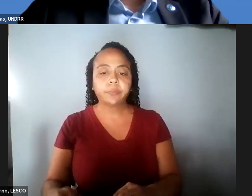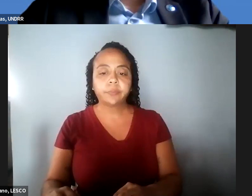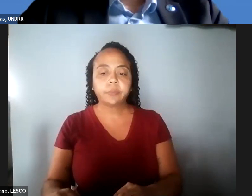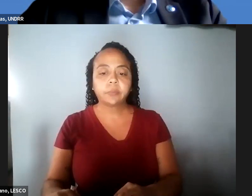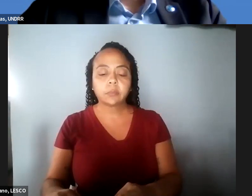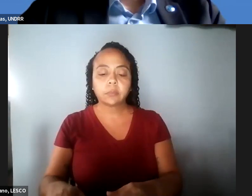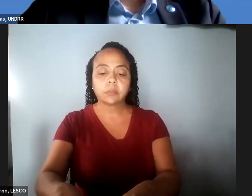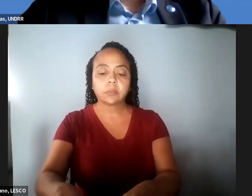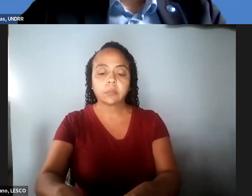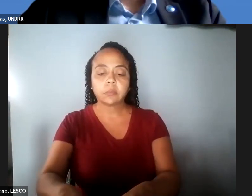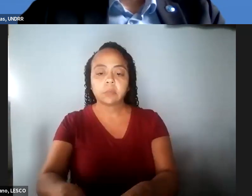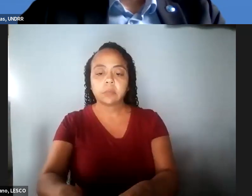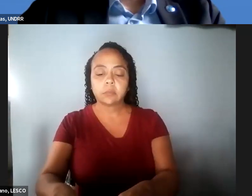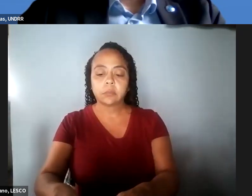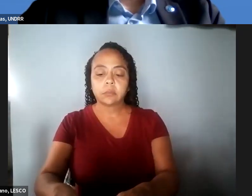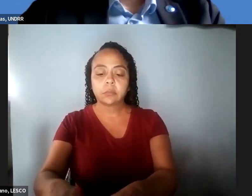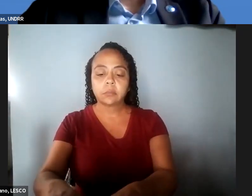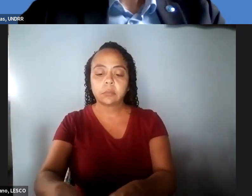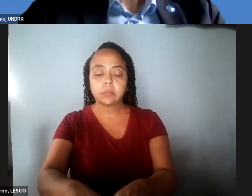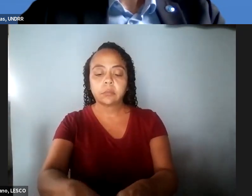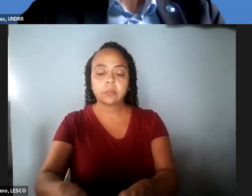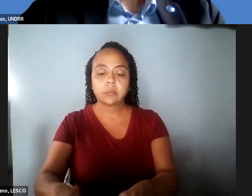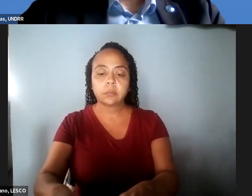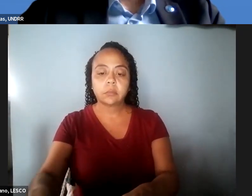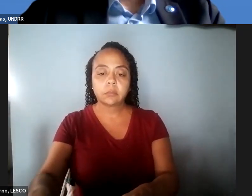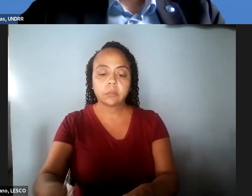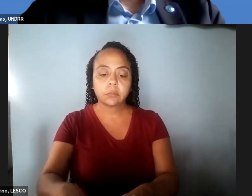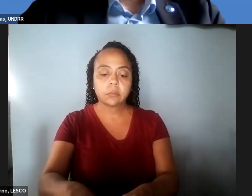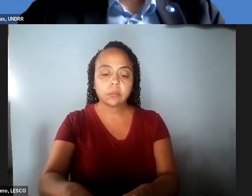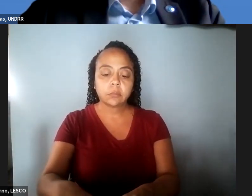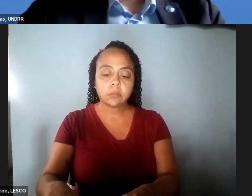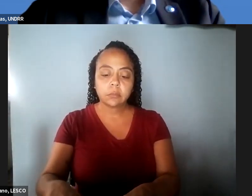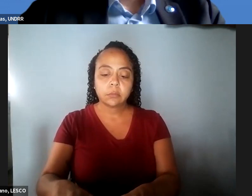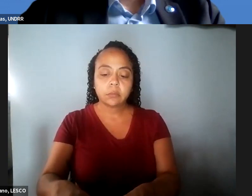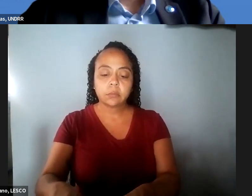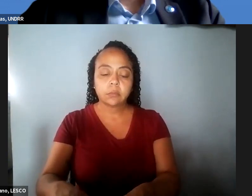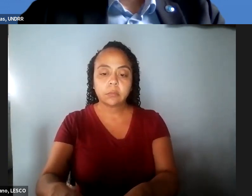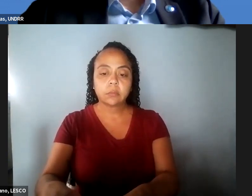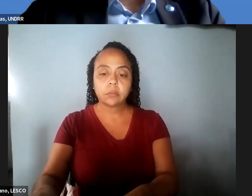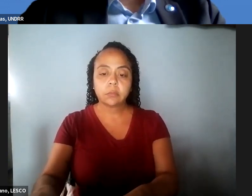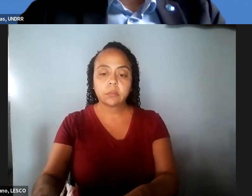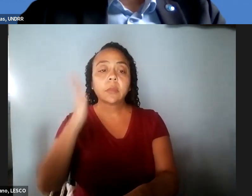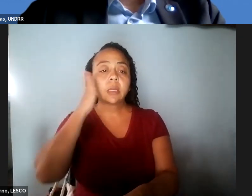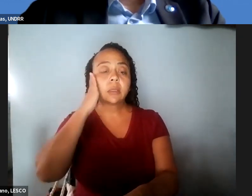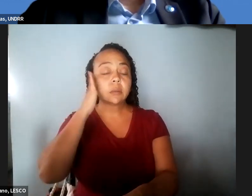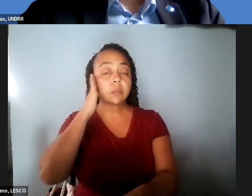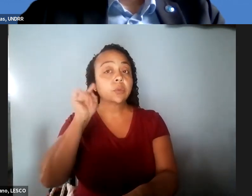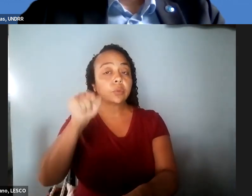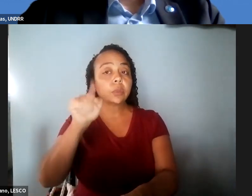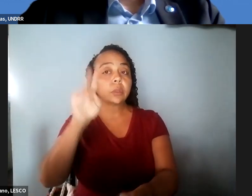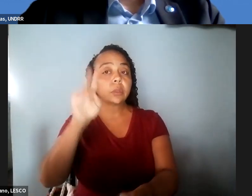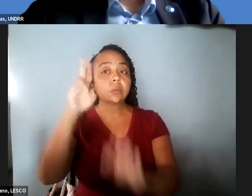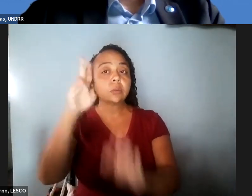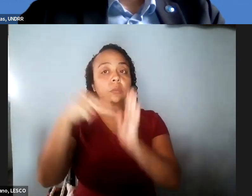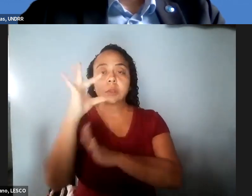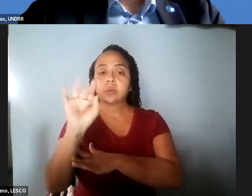multilaterales ahora desde desde el sector privado sabemos que ustedes en el 2018 fueron unas de las